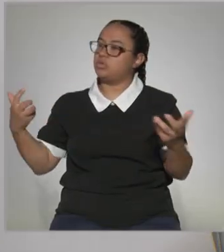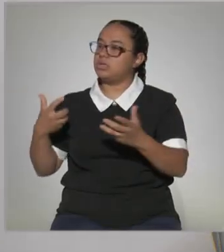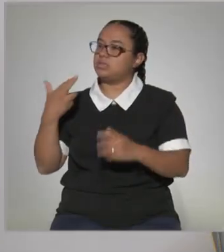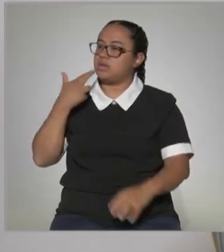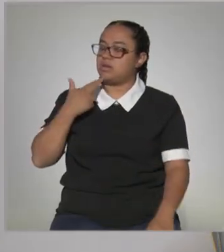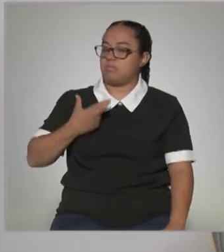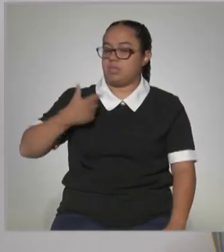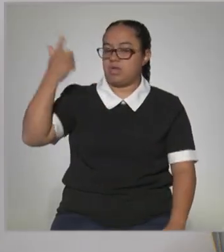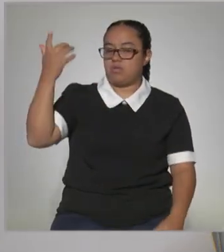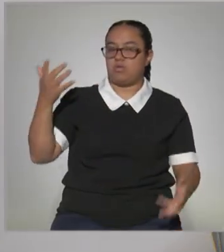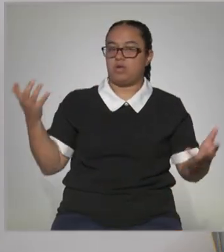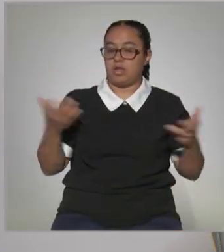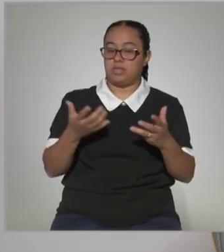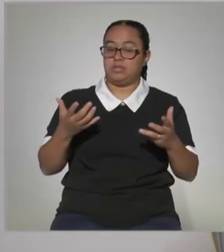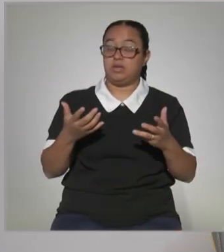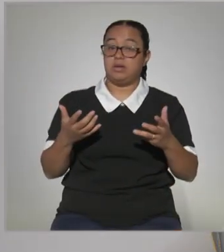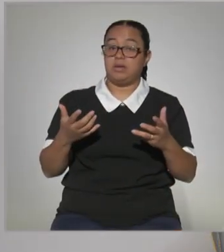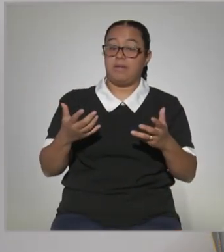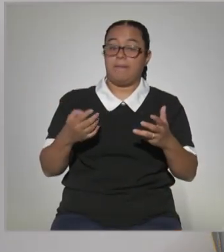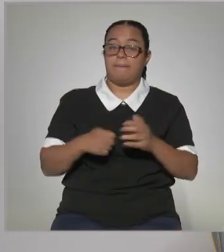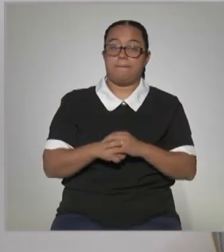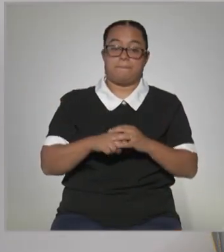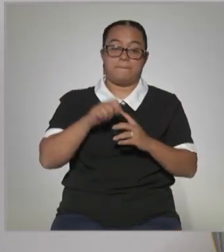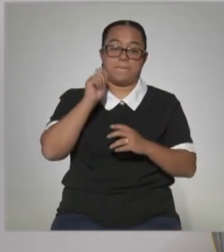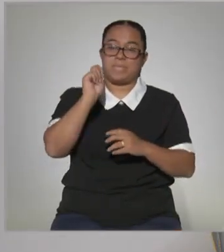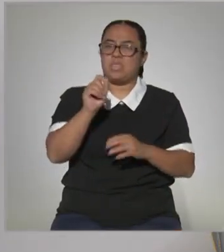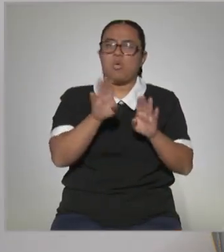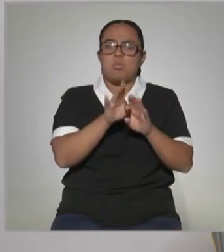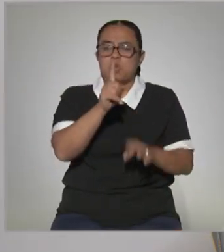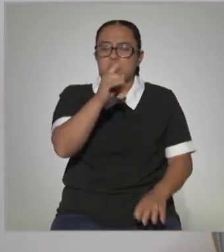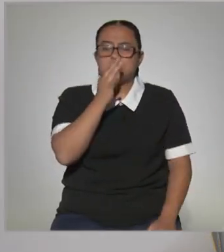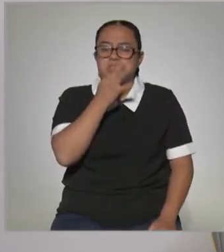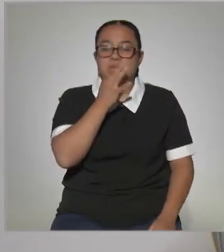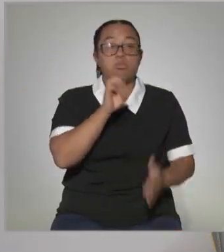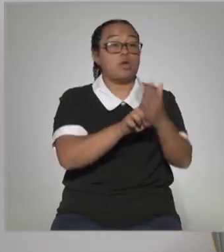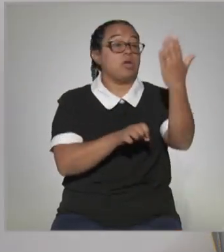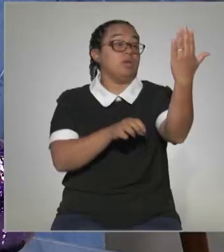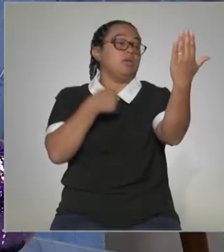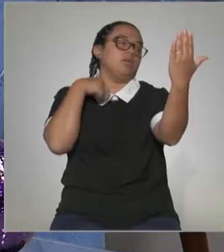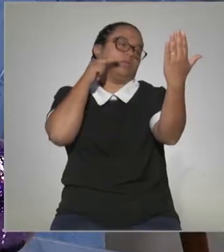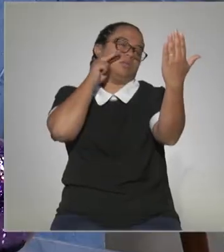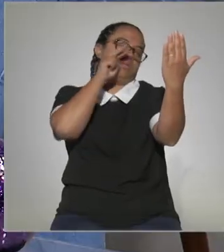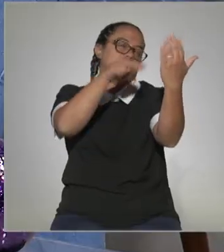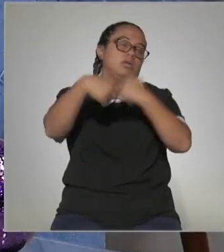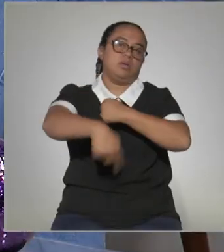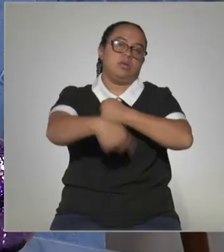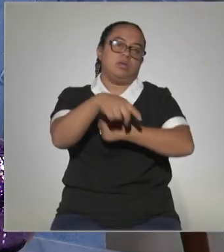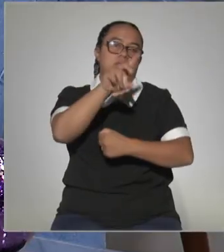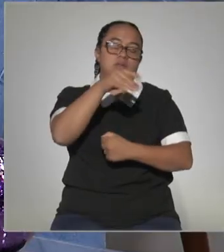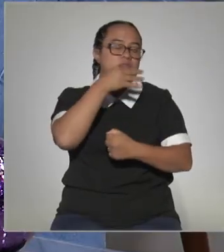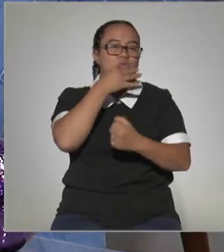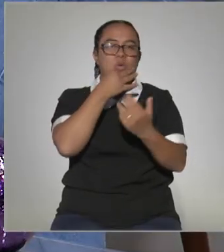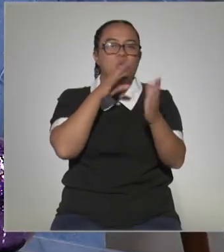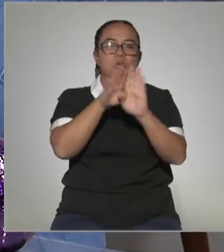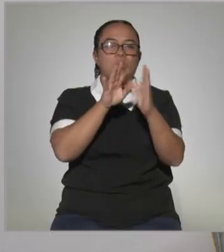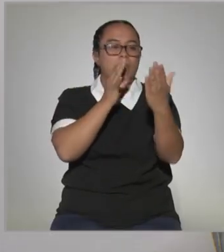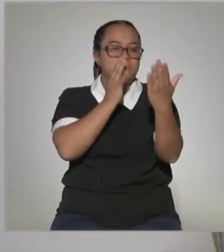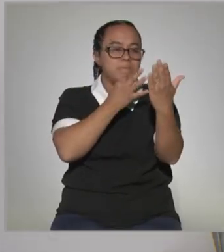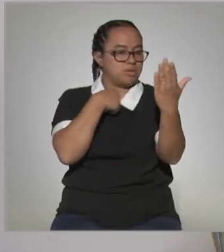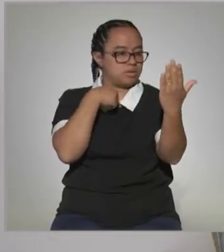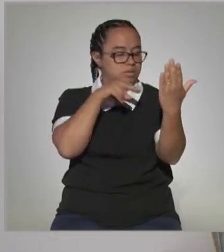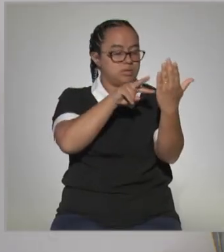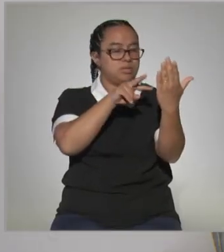personas, y estamos hablando de milisegundos, o sea, no creas que me ponen media hora ahí la foto, algo que ni siquiera tú te das cuenta,